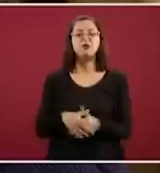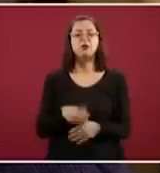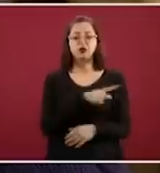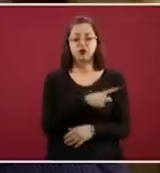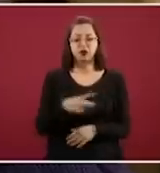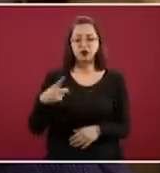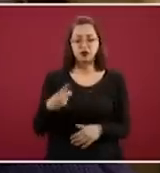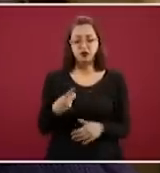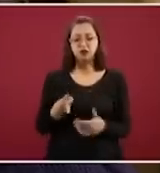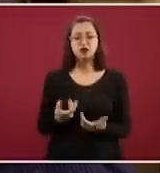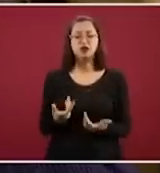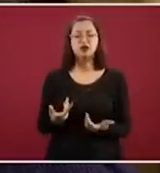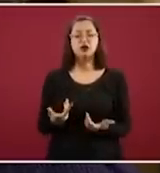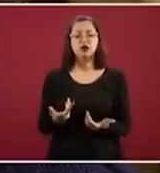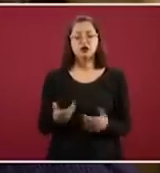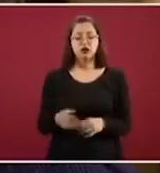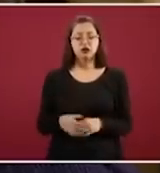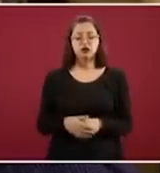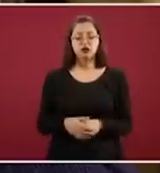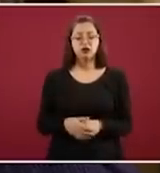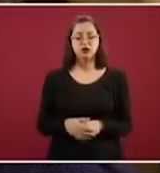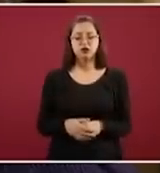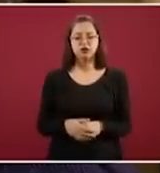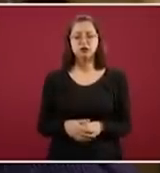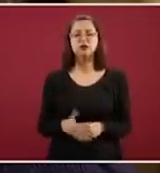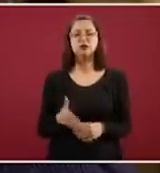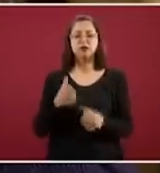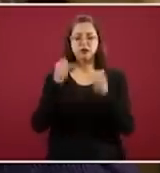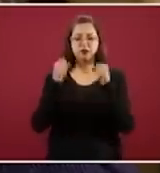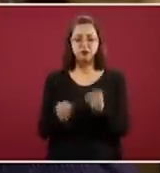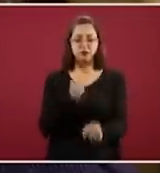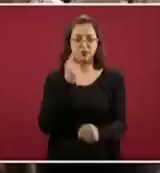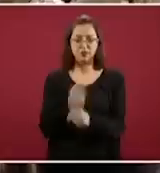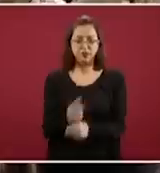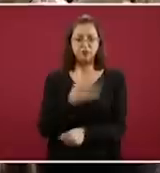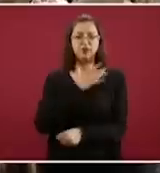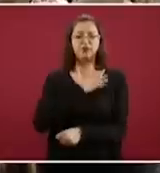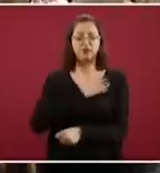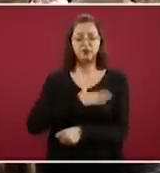la seguridad y justicia